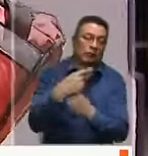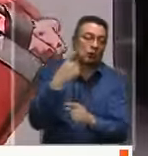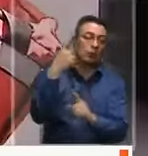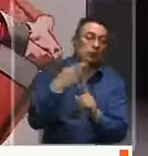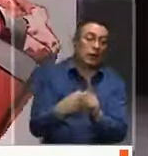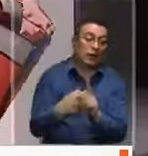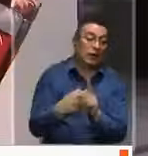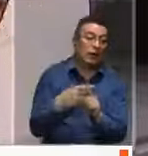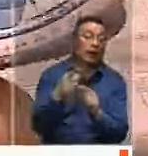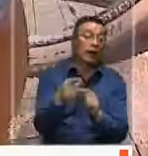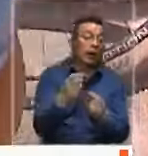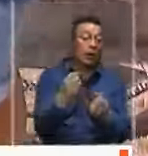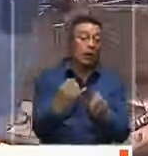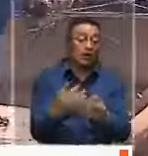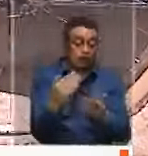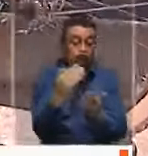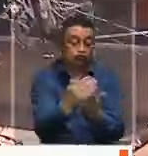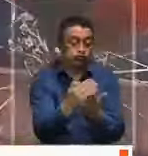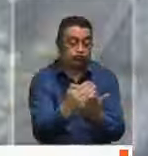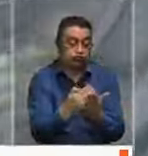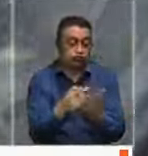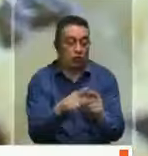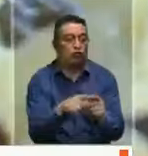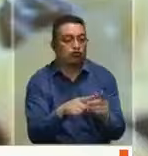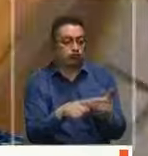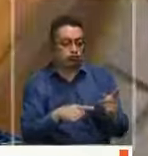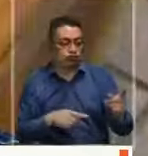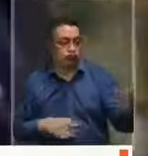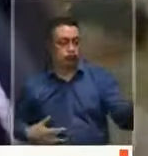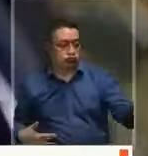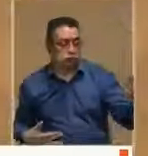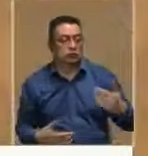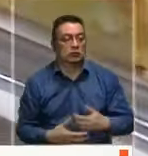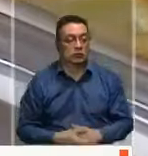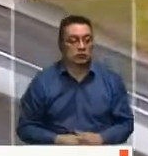Seguramente no, y la lista, estoy segura, que es larga.